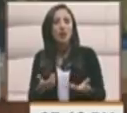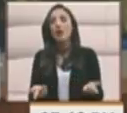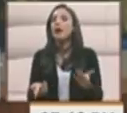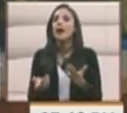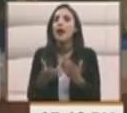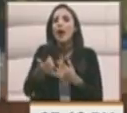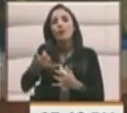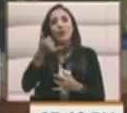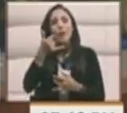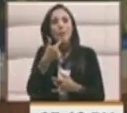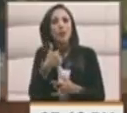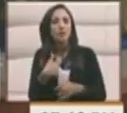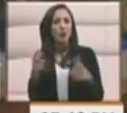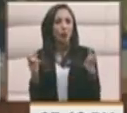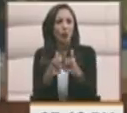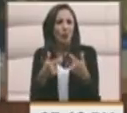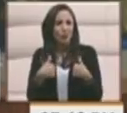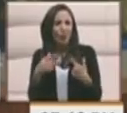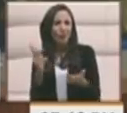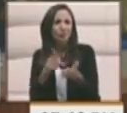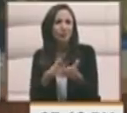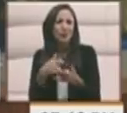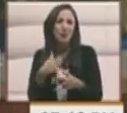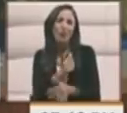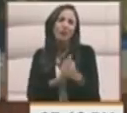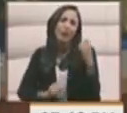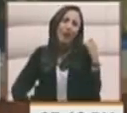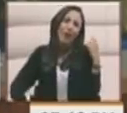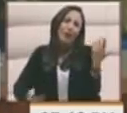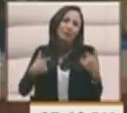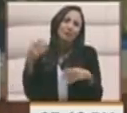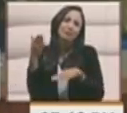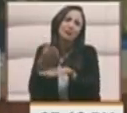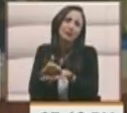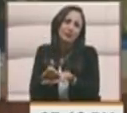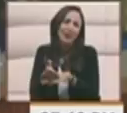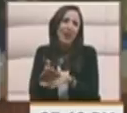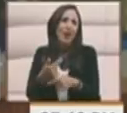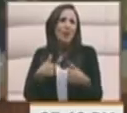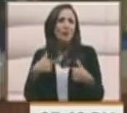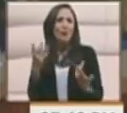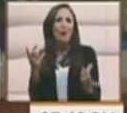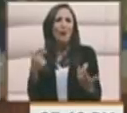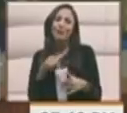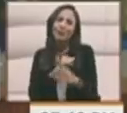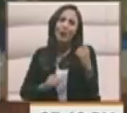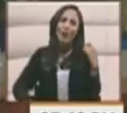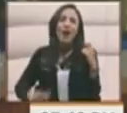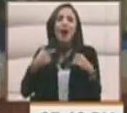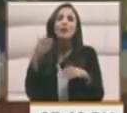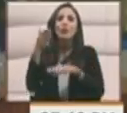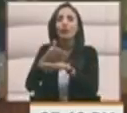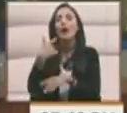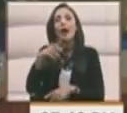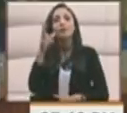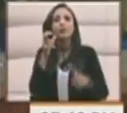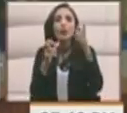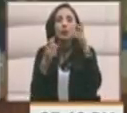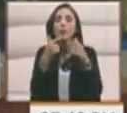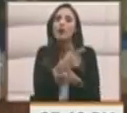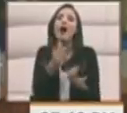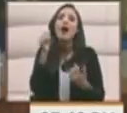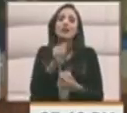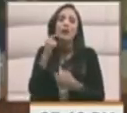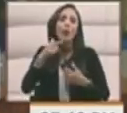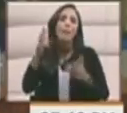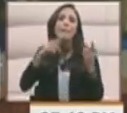una reunión. Yo no quería ir porque soy perezoso, ¿no? Pero fui. Y los escuché y me dijeron, el sábado vamos a